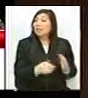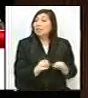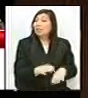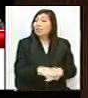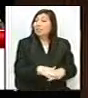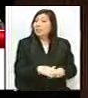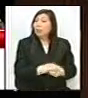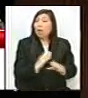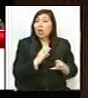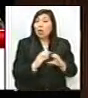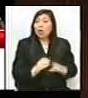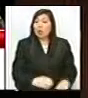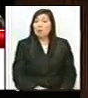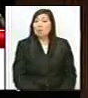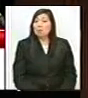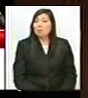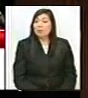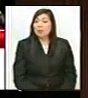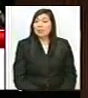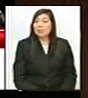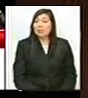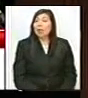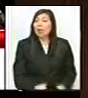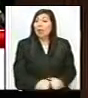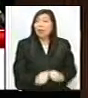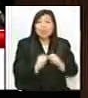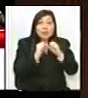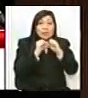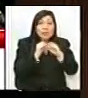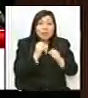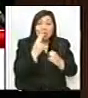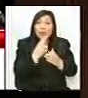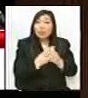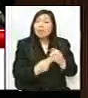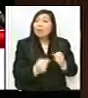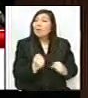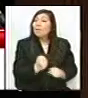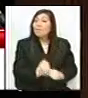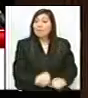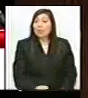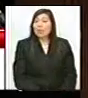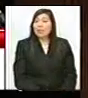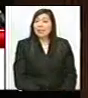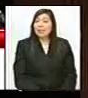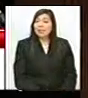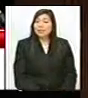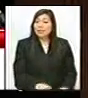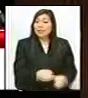trataba de una conversación con un secretario de confianza,